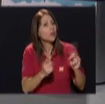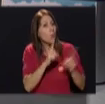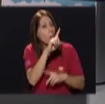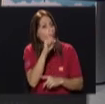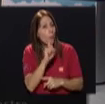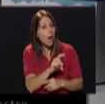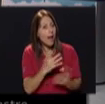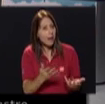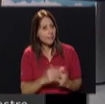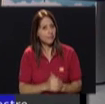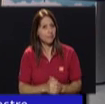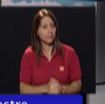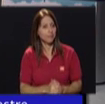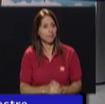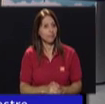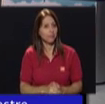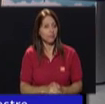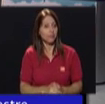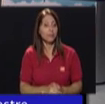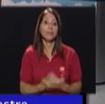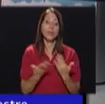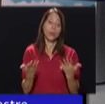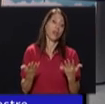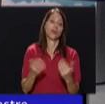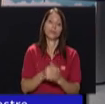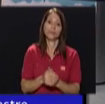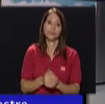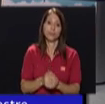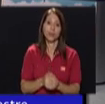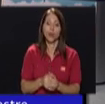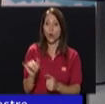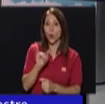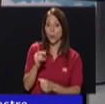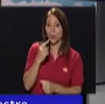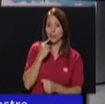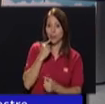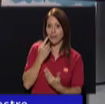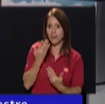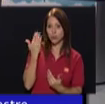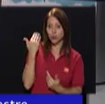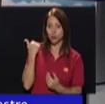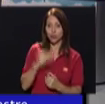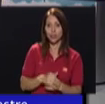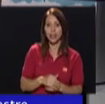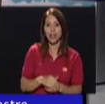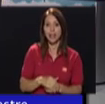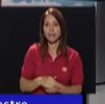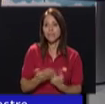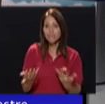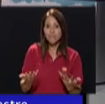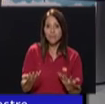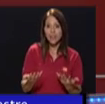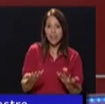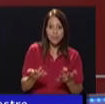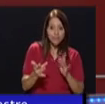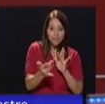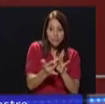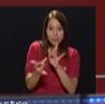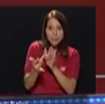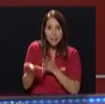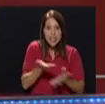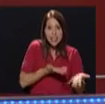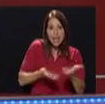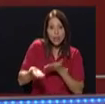vida silvestre que las personas los alimenten, por ejemplo? Bueno, indudablemente, como lo mencionábamos, el tema de interactuar con la